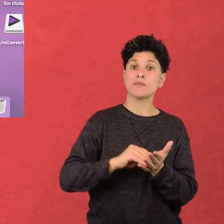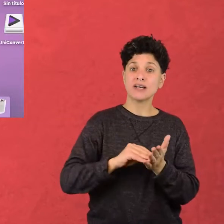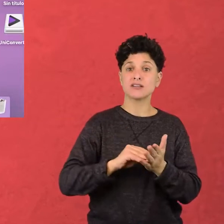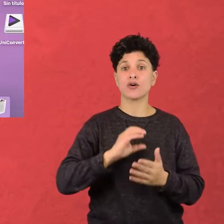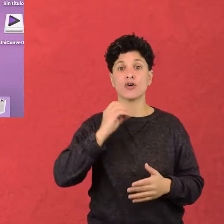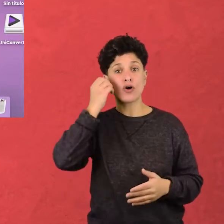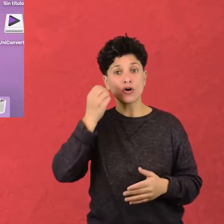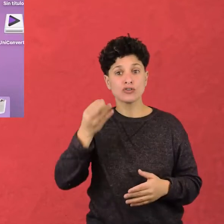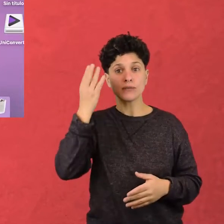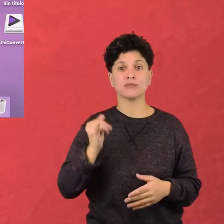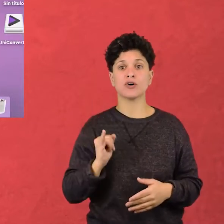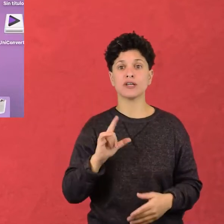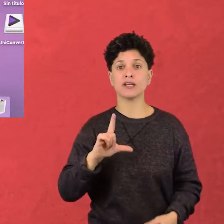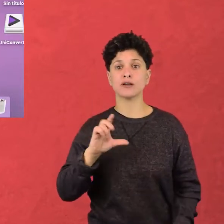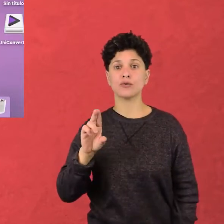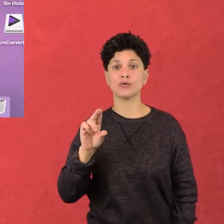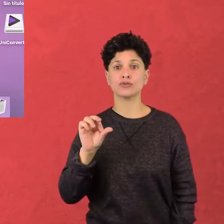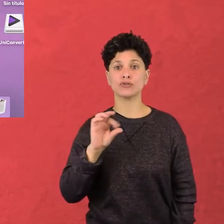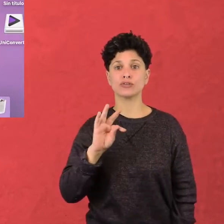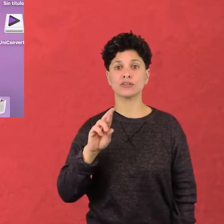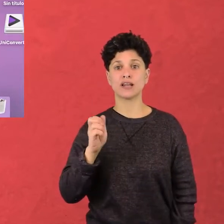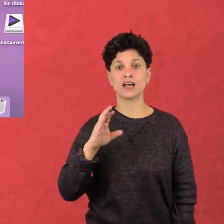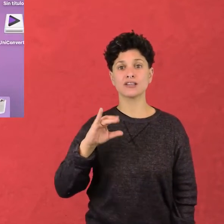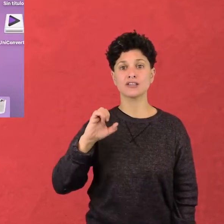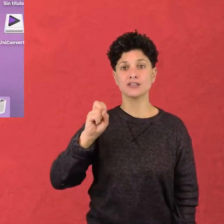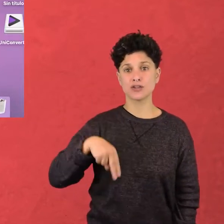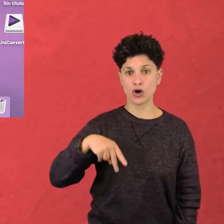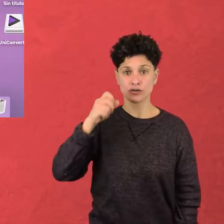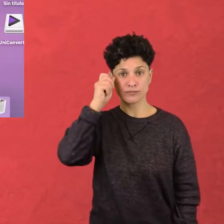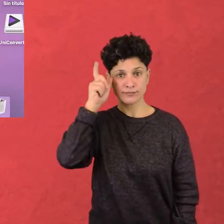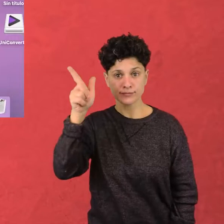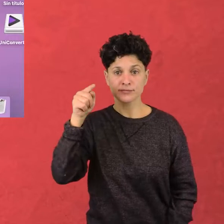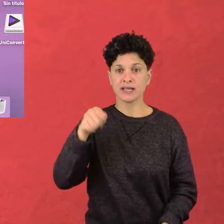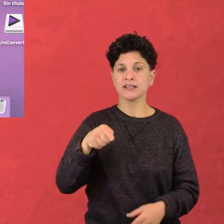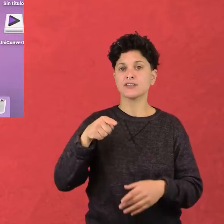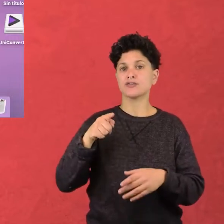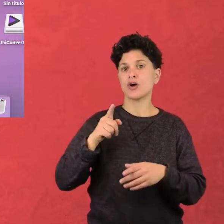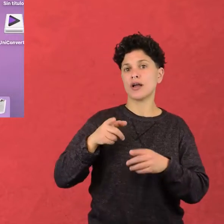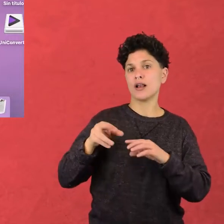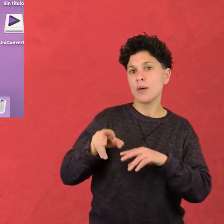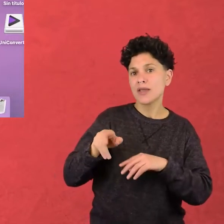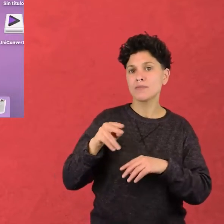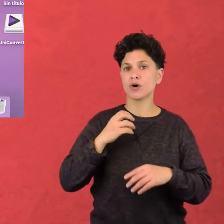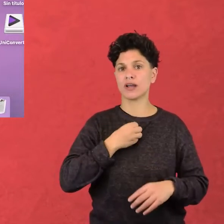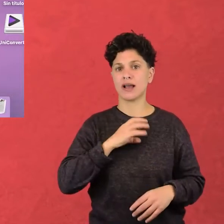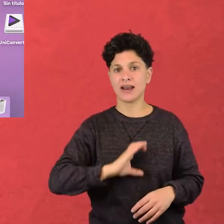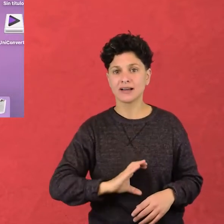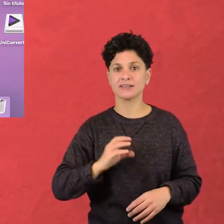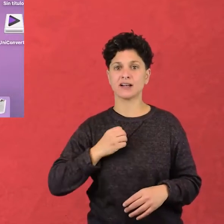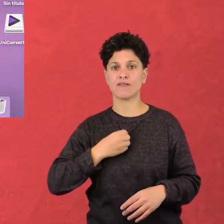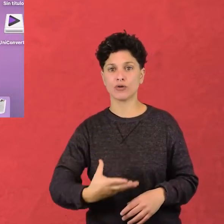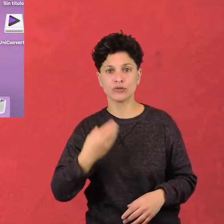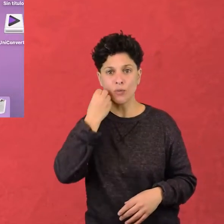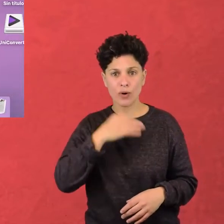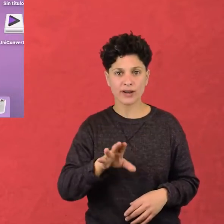de ilustración. Ilustración es lo mismo que libertad, libertad es lo mismo que carácter, carácter es lo mismo que buena voluntad. Y